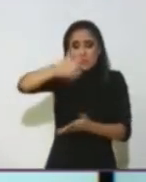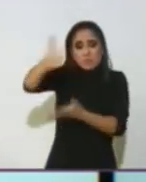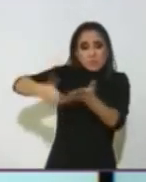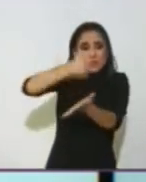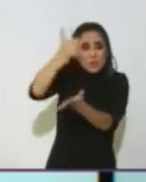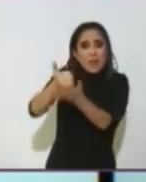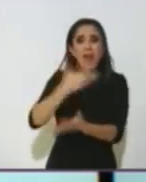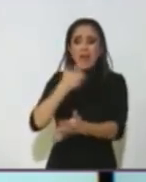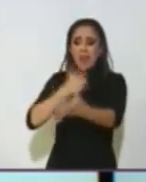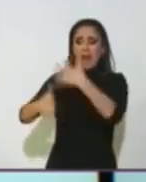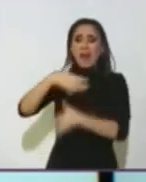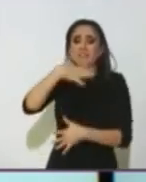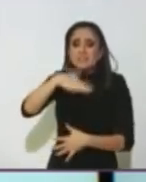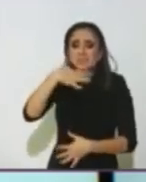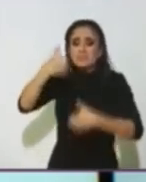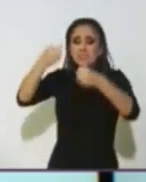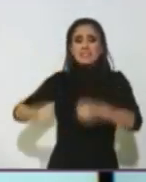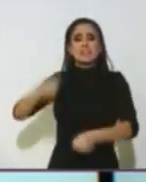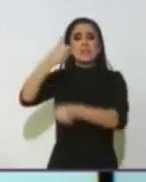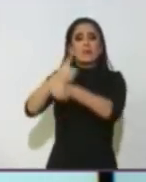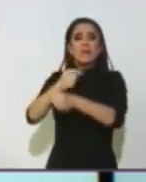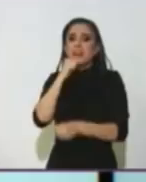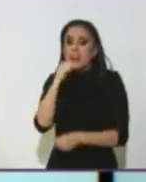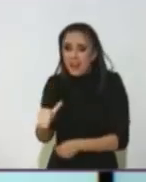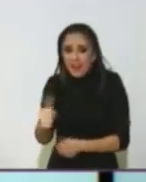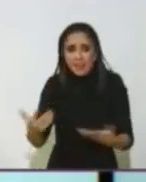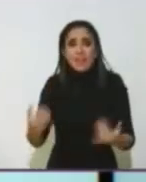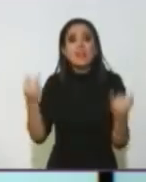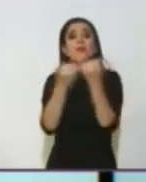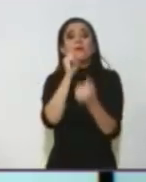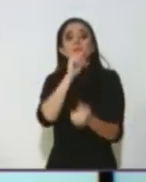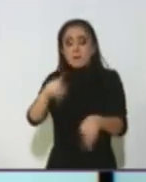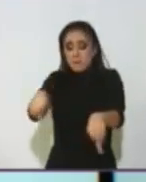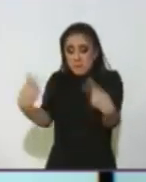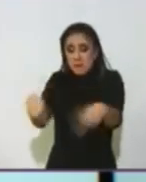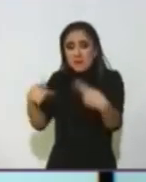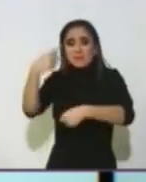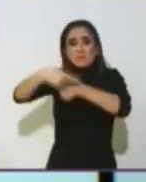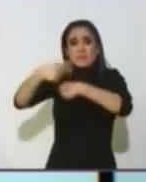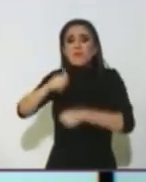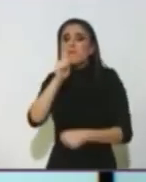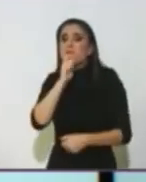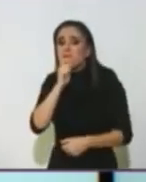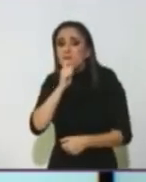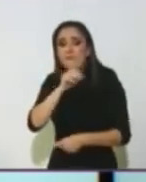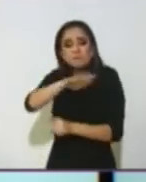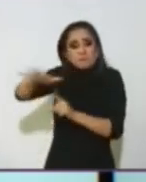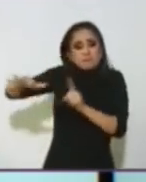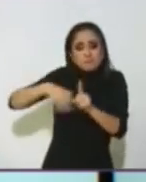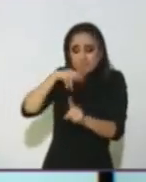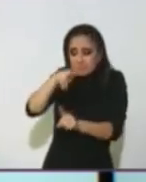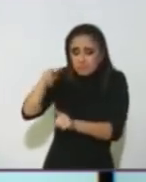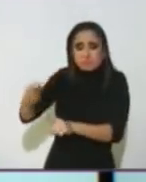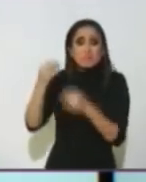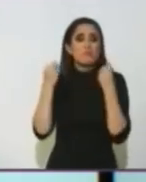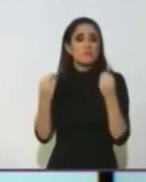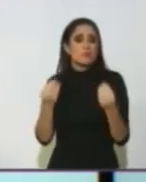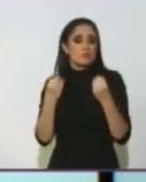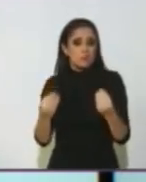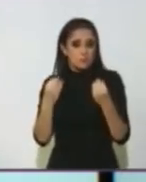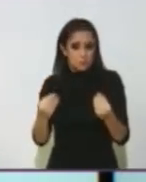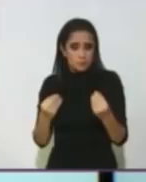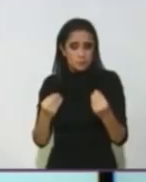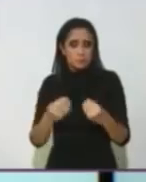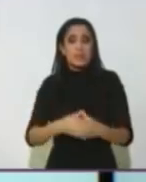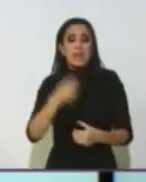y la inseguridad y lo peor el narcotráfico está estacionado en nuestra ciudad lo que